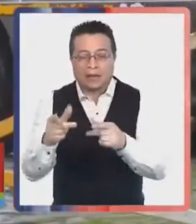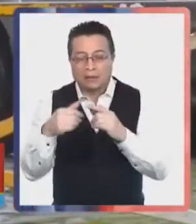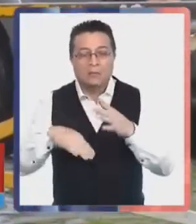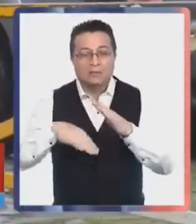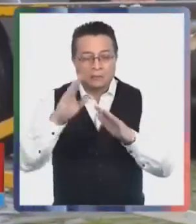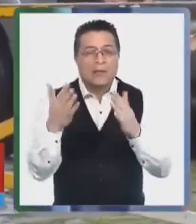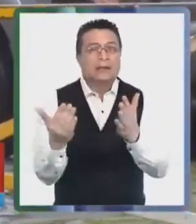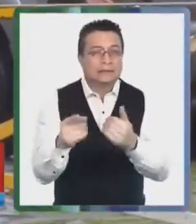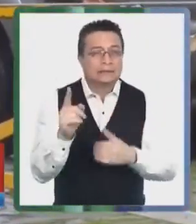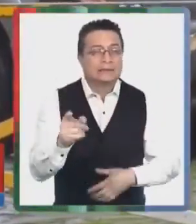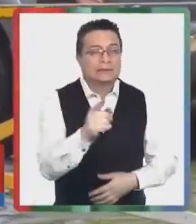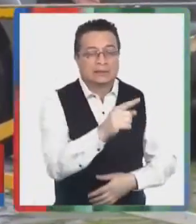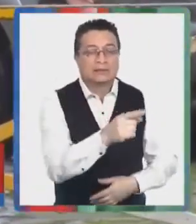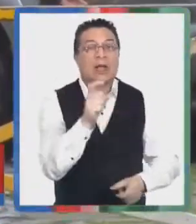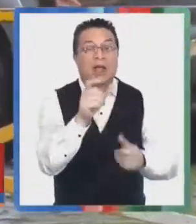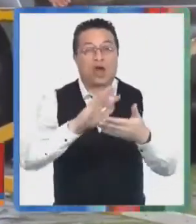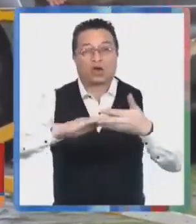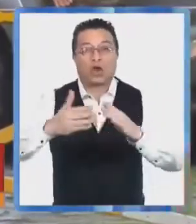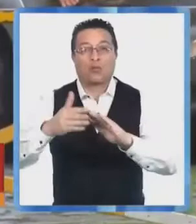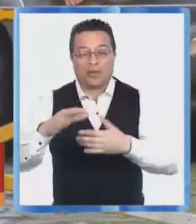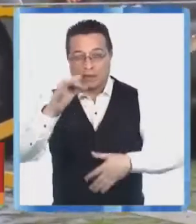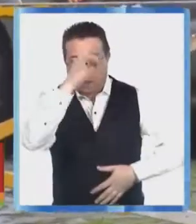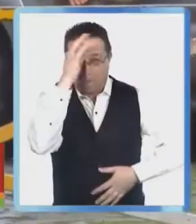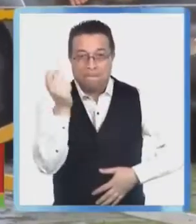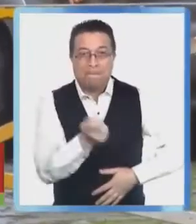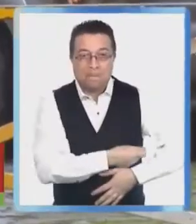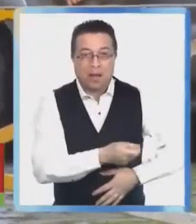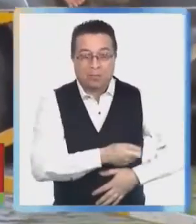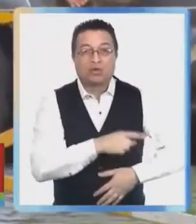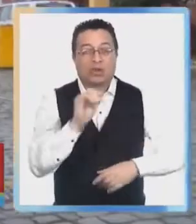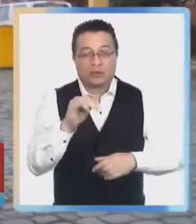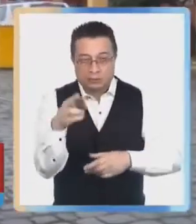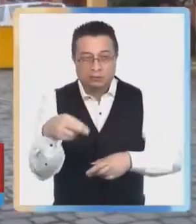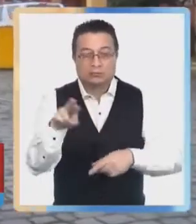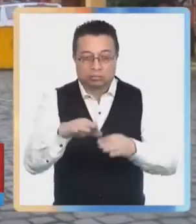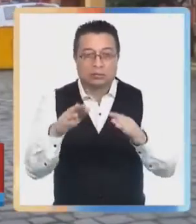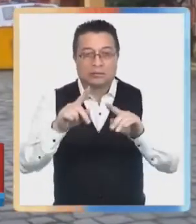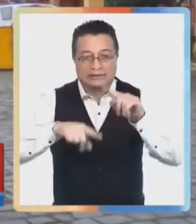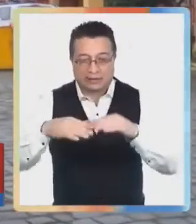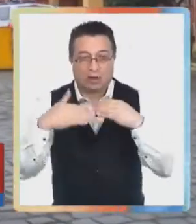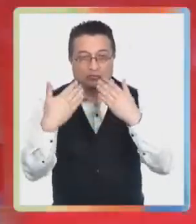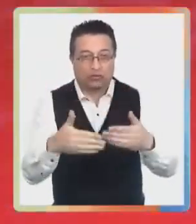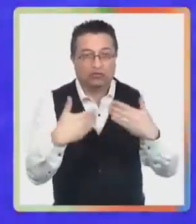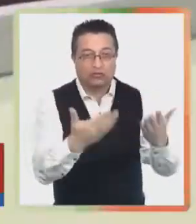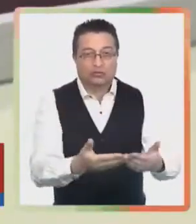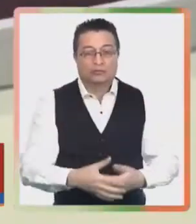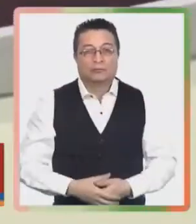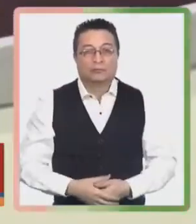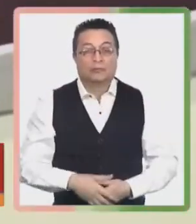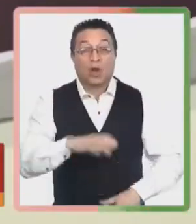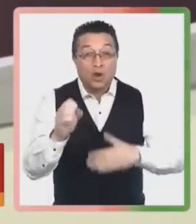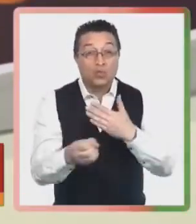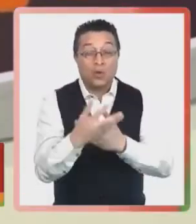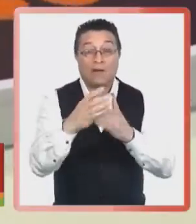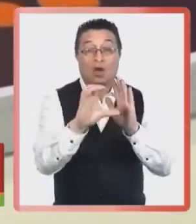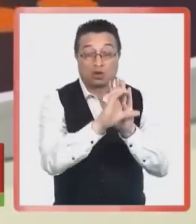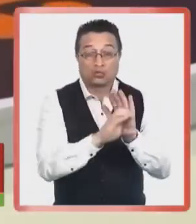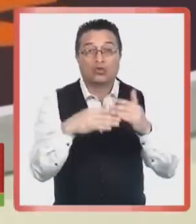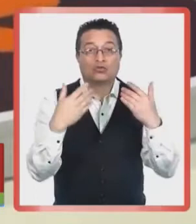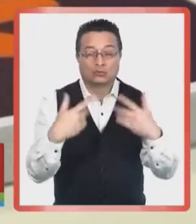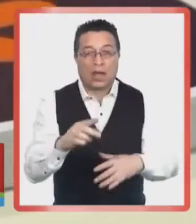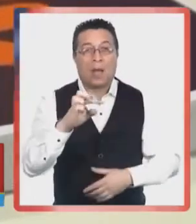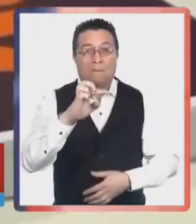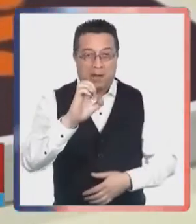las principales necesidades de las comunidades mapuche, como la restitución de tierras. La nueva Constitución ya tiene